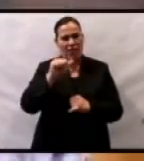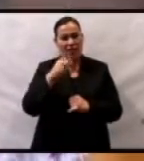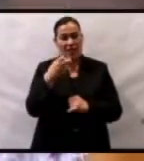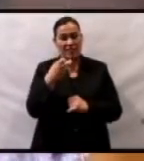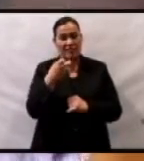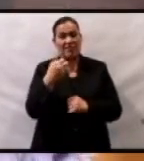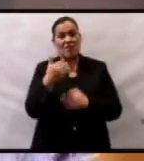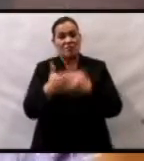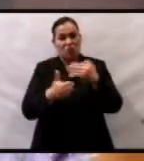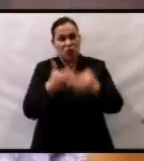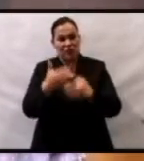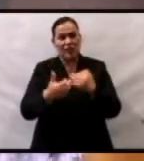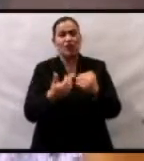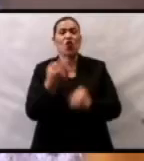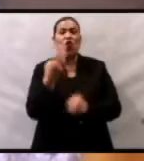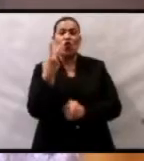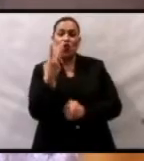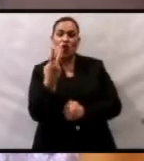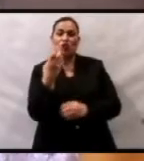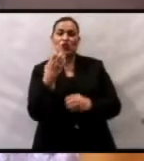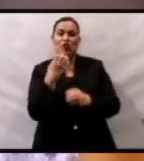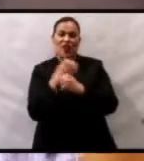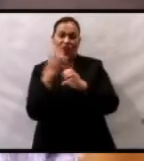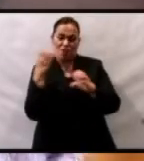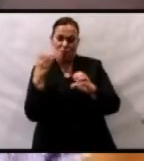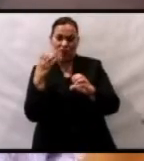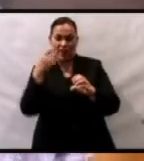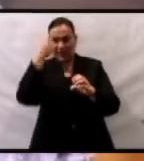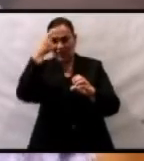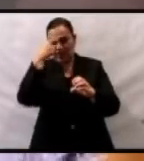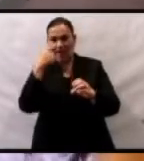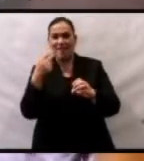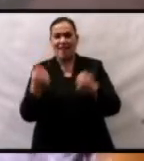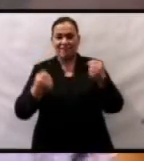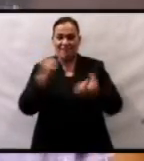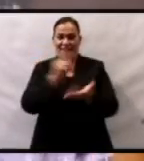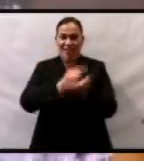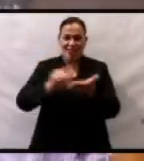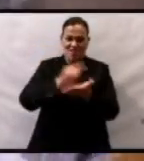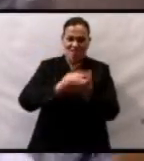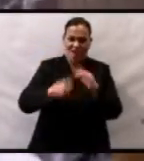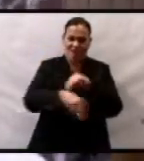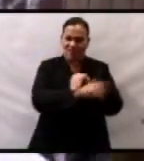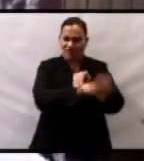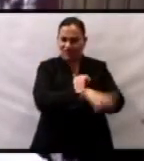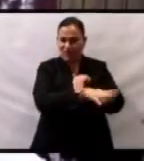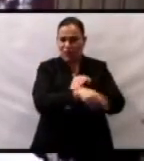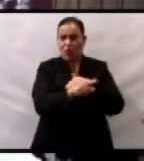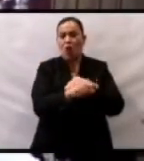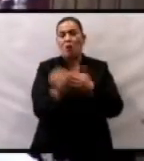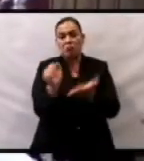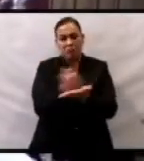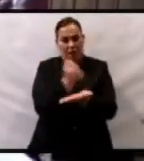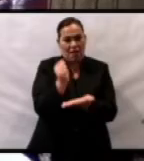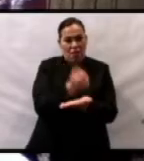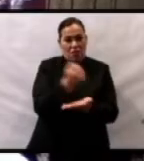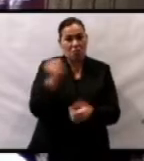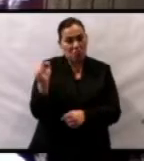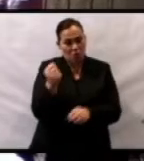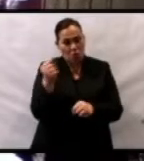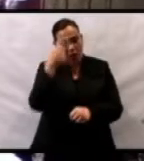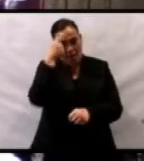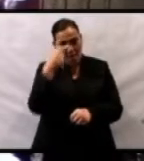De compra de 2 camiones compactadores para el aseo público, de una barredora y rodillo para